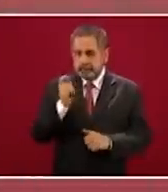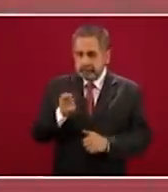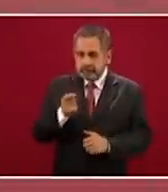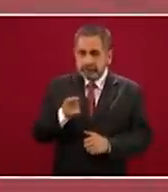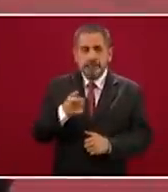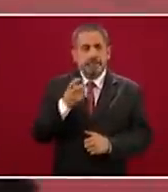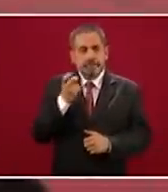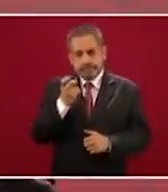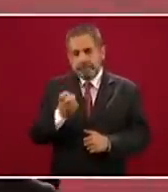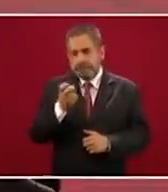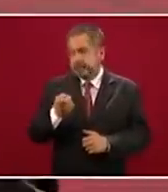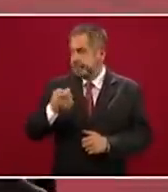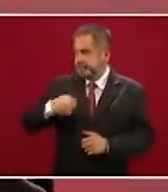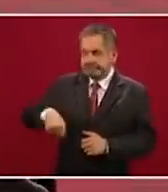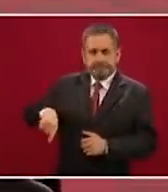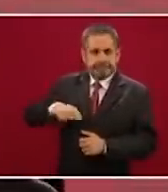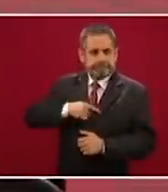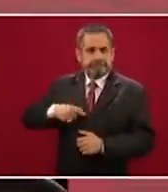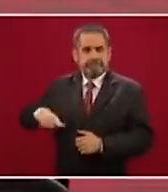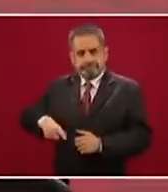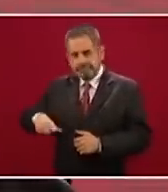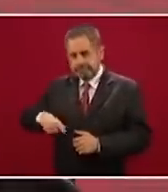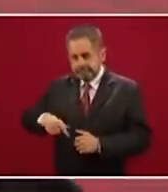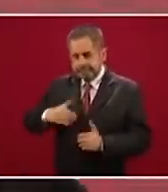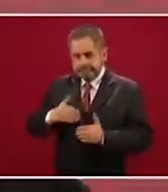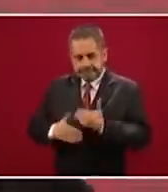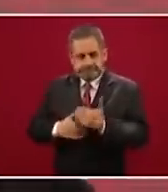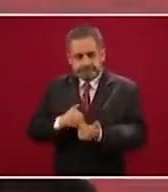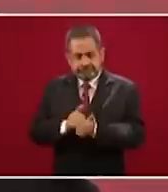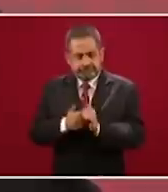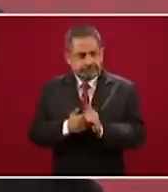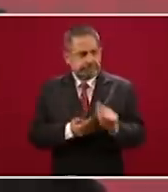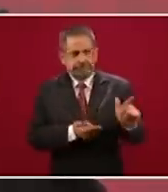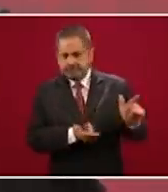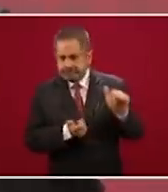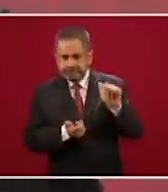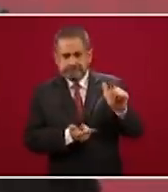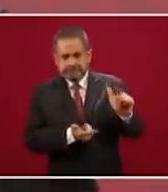así es como vamos a tener presupuesto